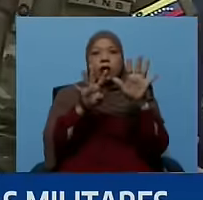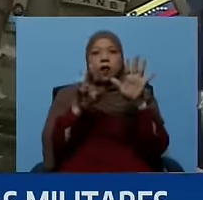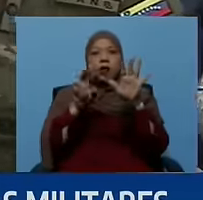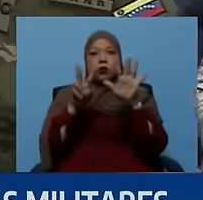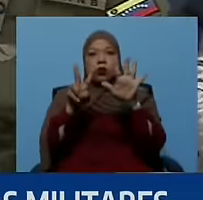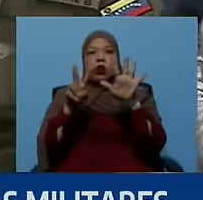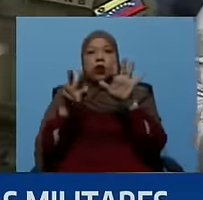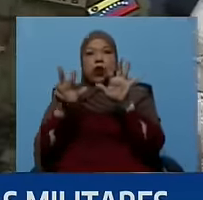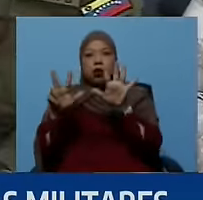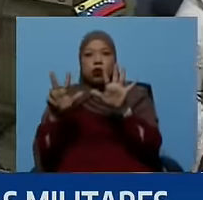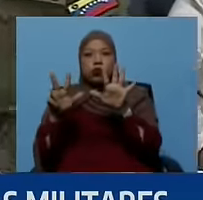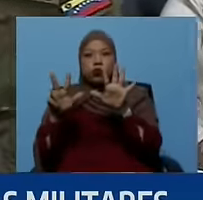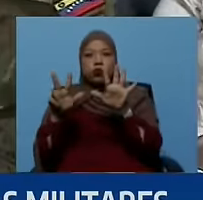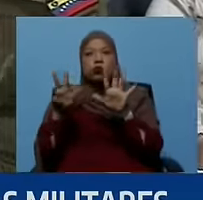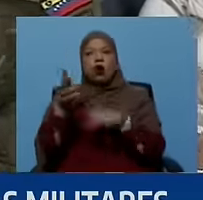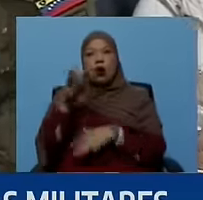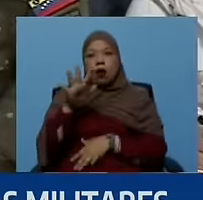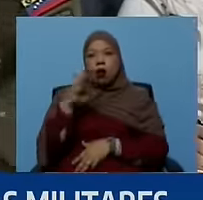78